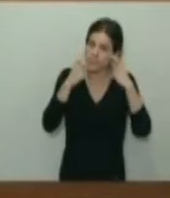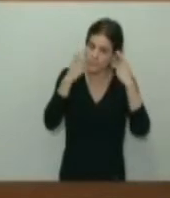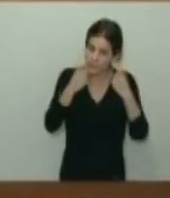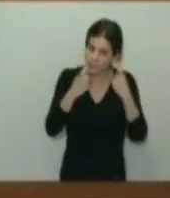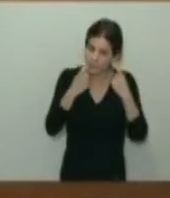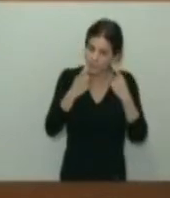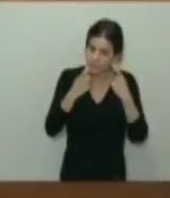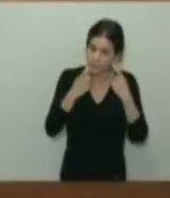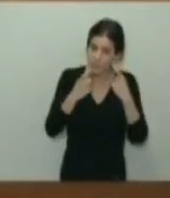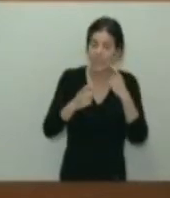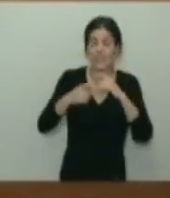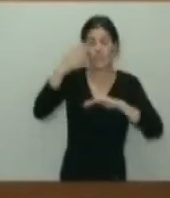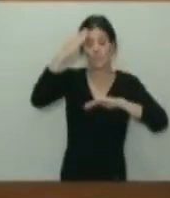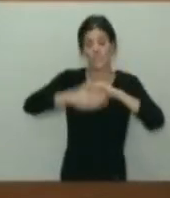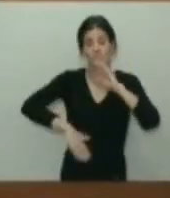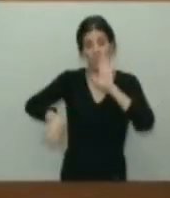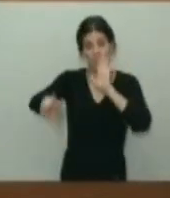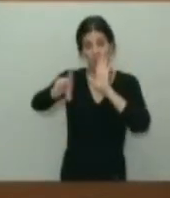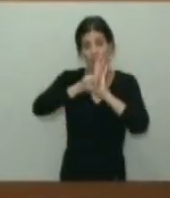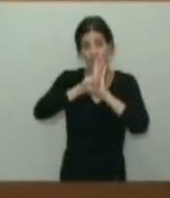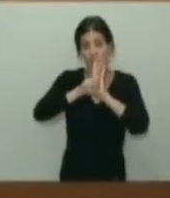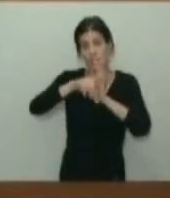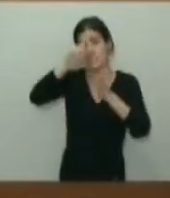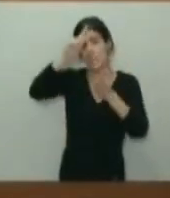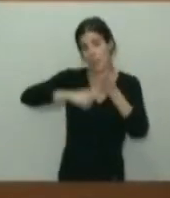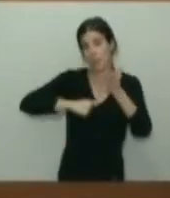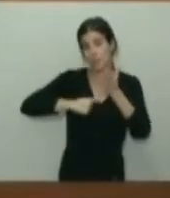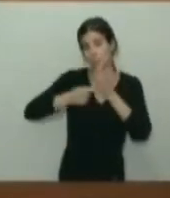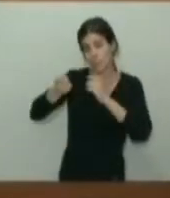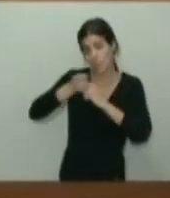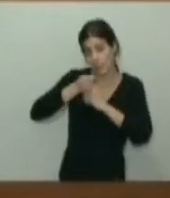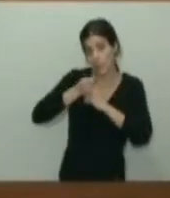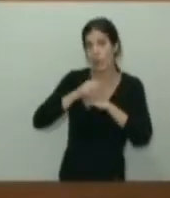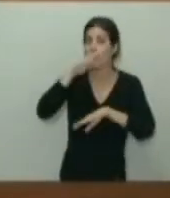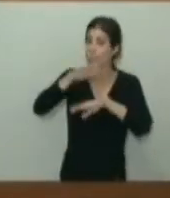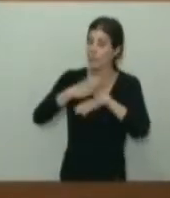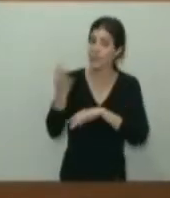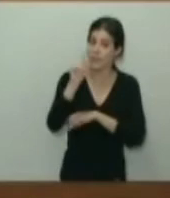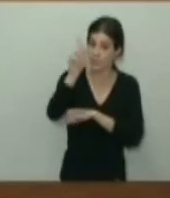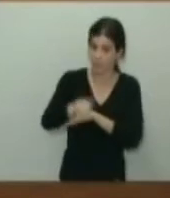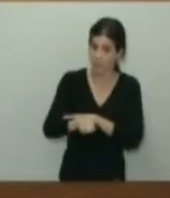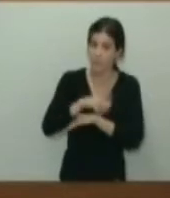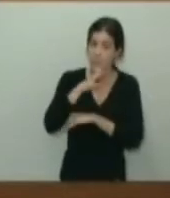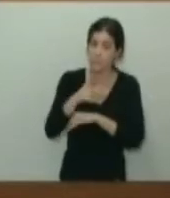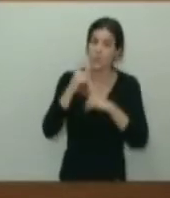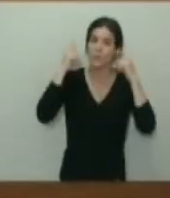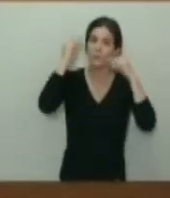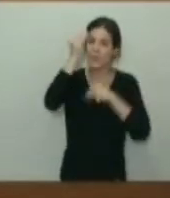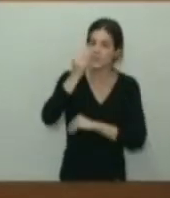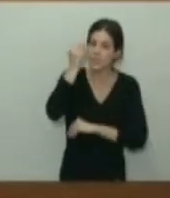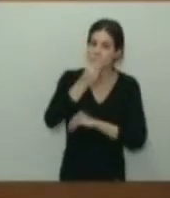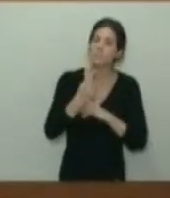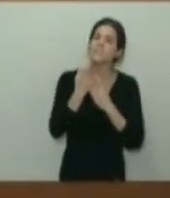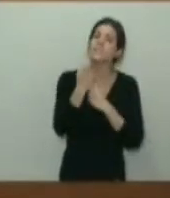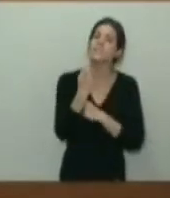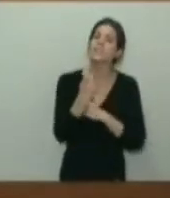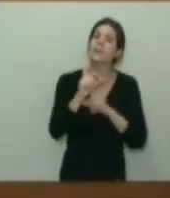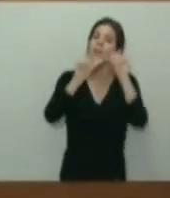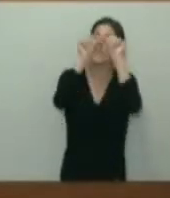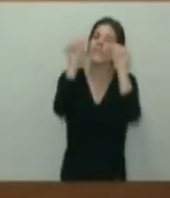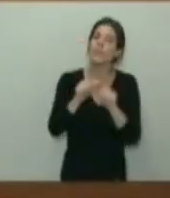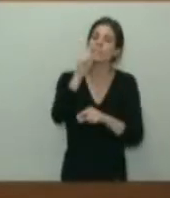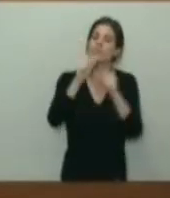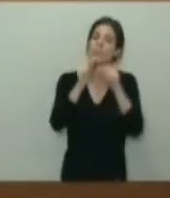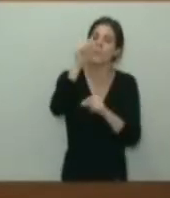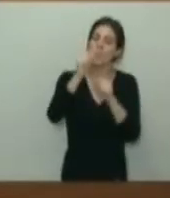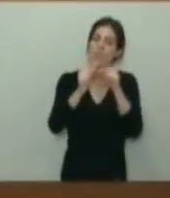de los límites legales o contractuales a la subcontratación. Y por eso entendemos que es necesario que se incorporen fórmulas para asegurar el cumplimiento